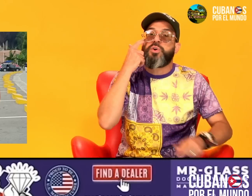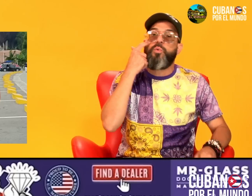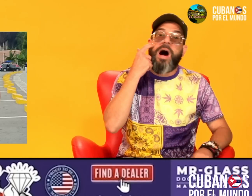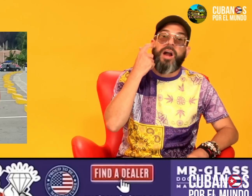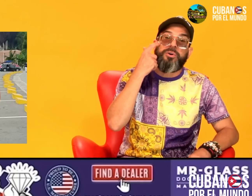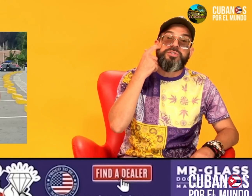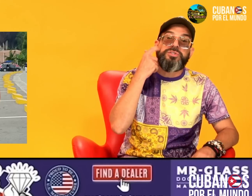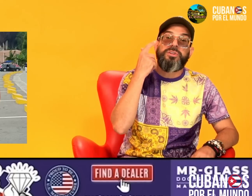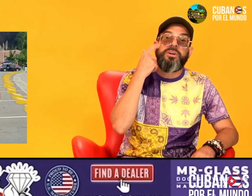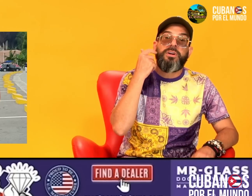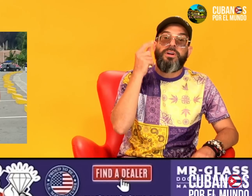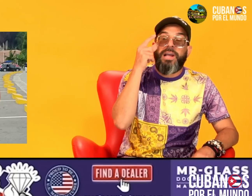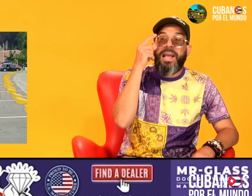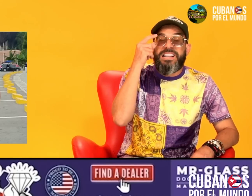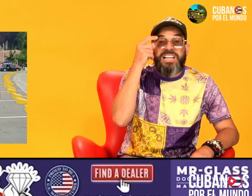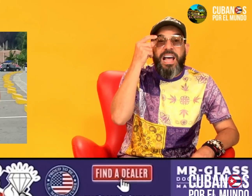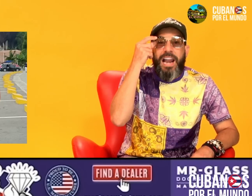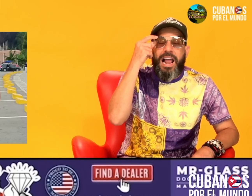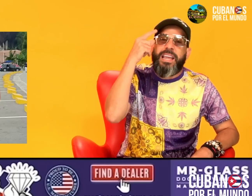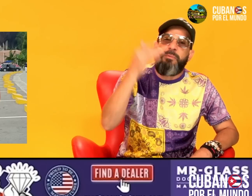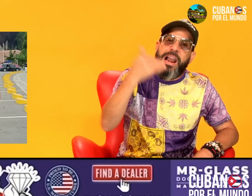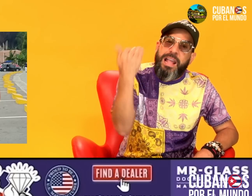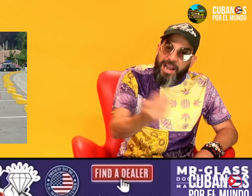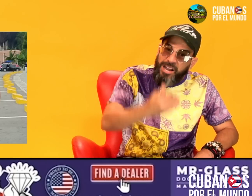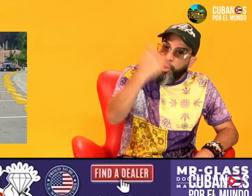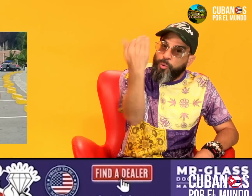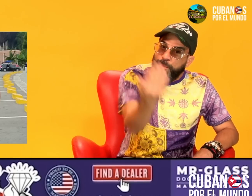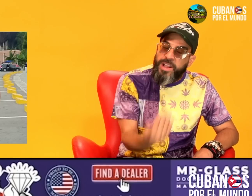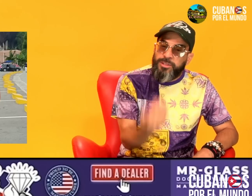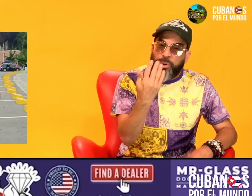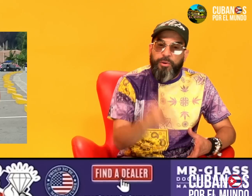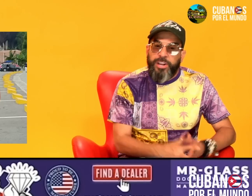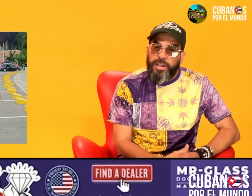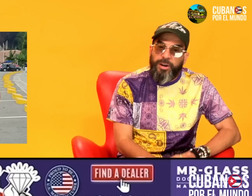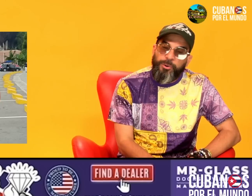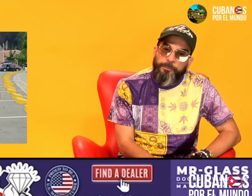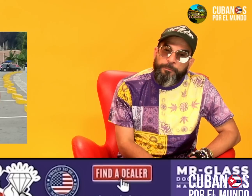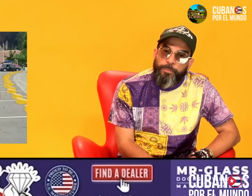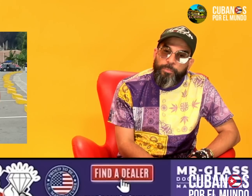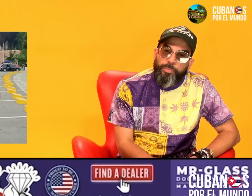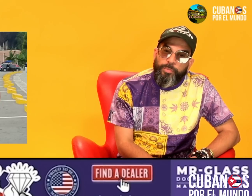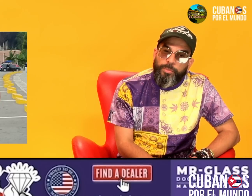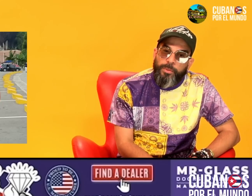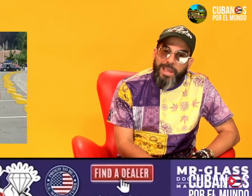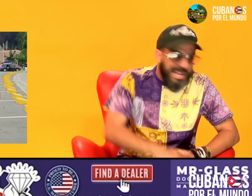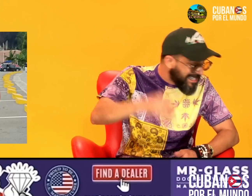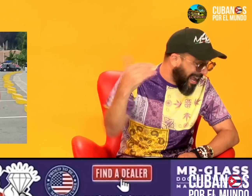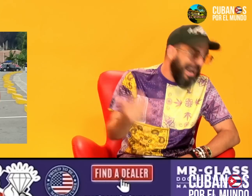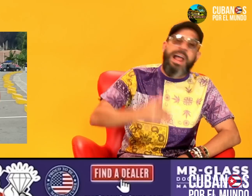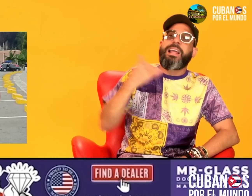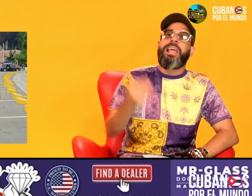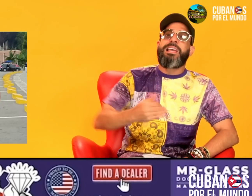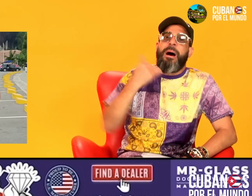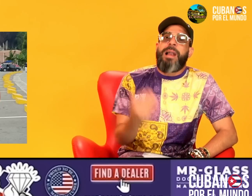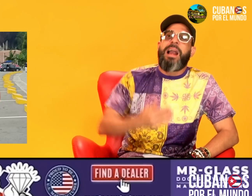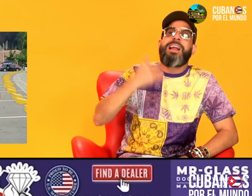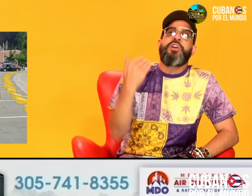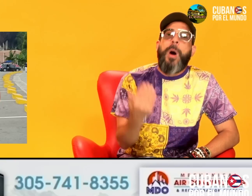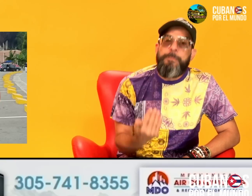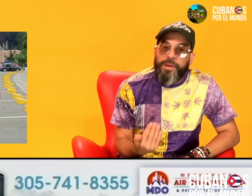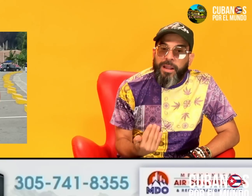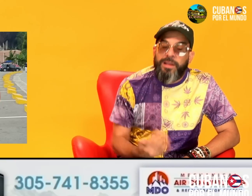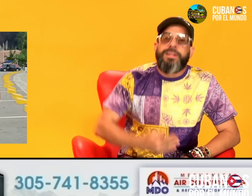contrarrevolucionarios cubanos. Esa era la que iba a leer el documento, caballero. Esa era la que iba a hablar